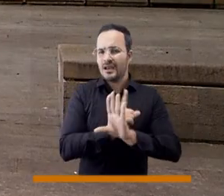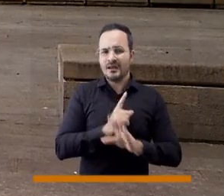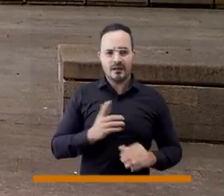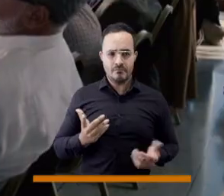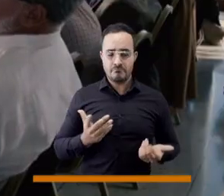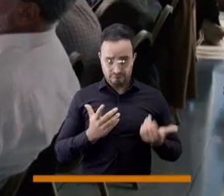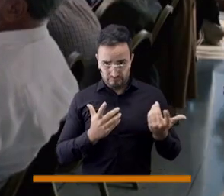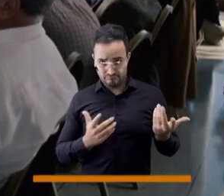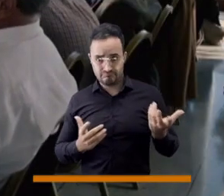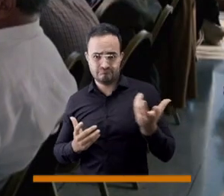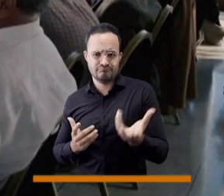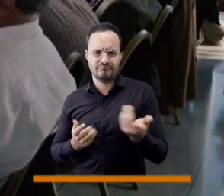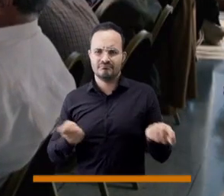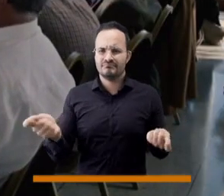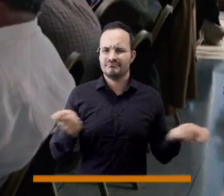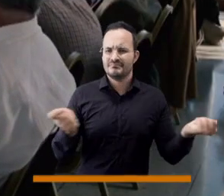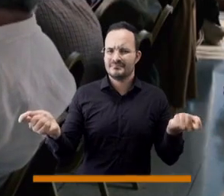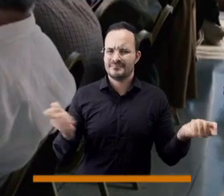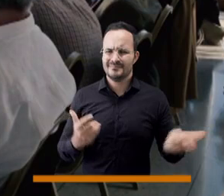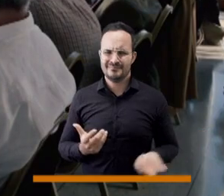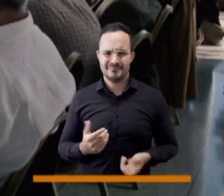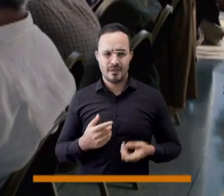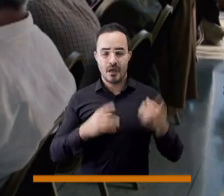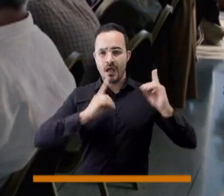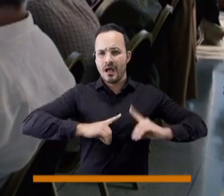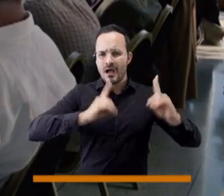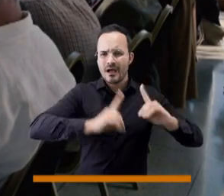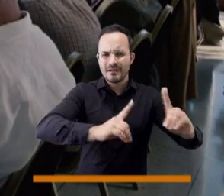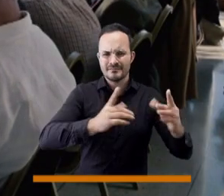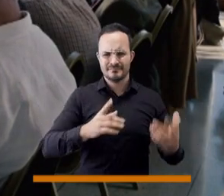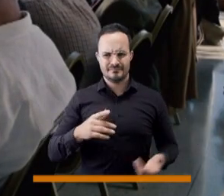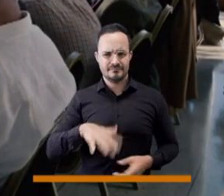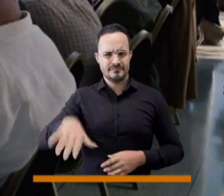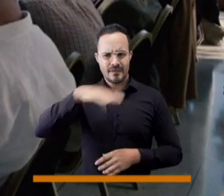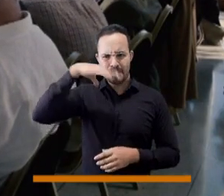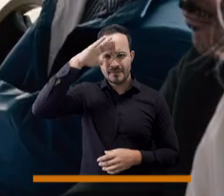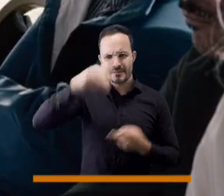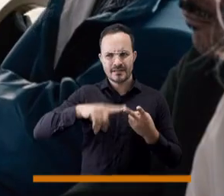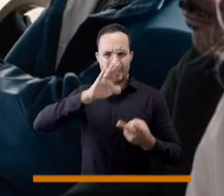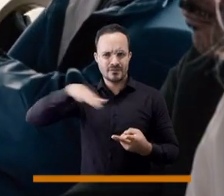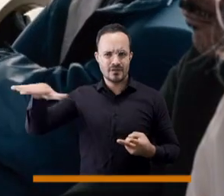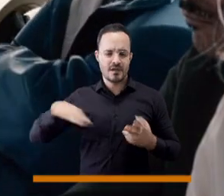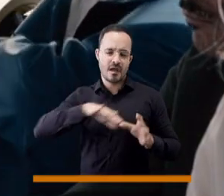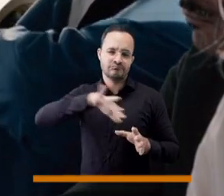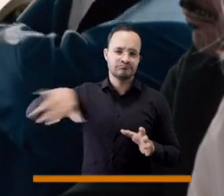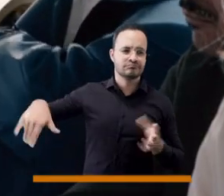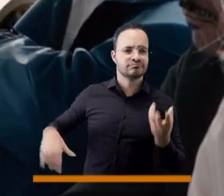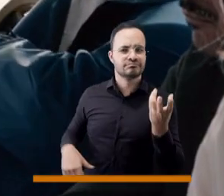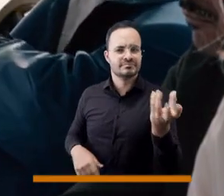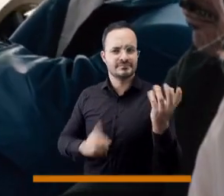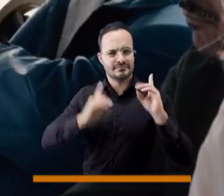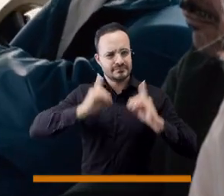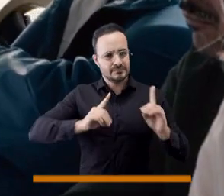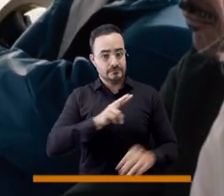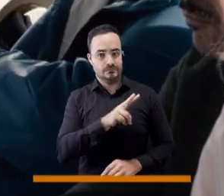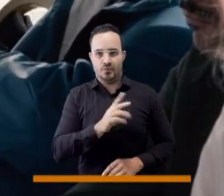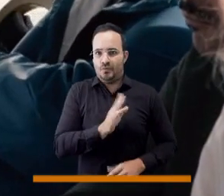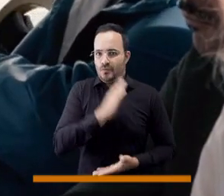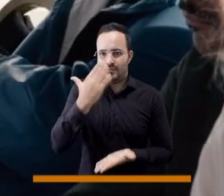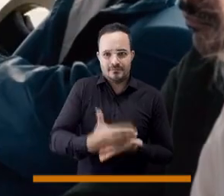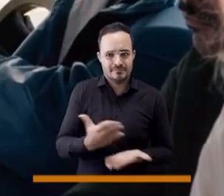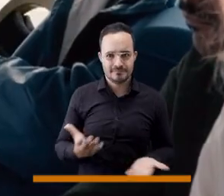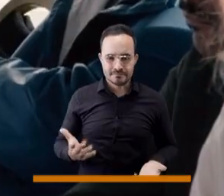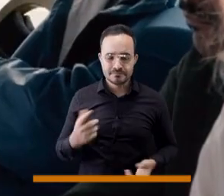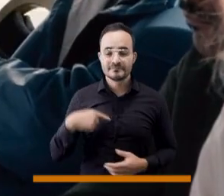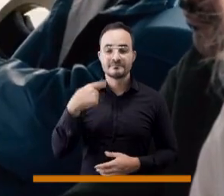ellos los que toda la vida han delinquido quienes tomen las decisiones por los medellinenses, por los antioqueños y por los colombianos. No